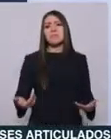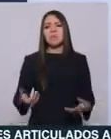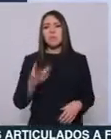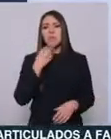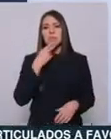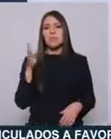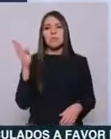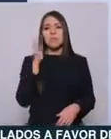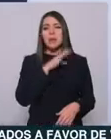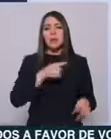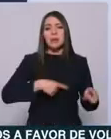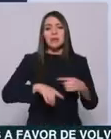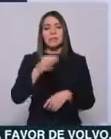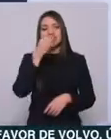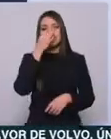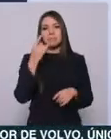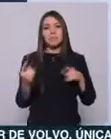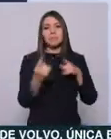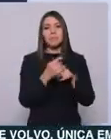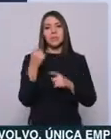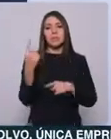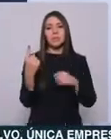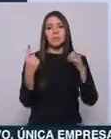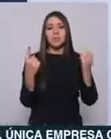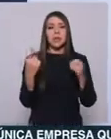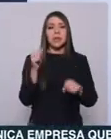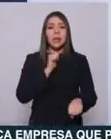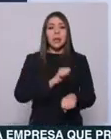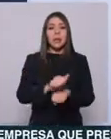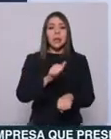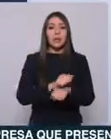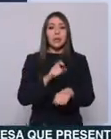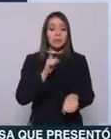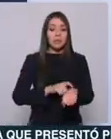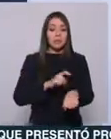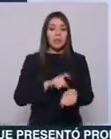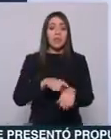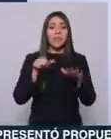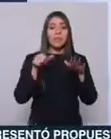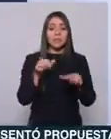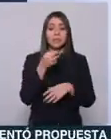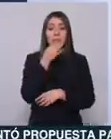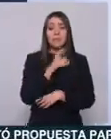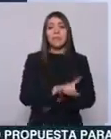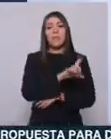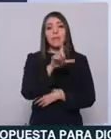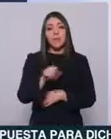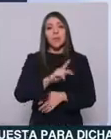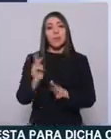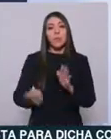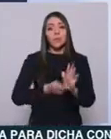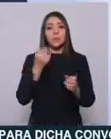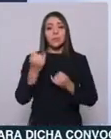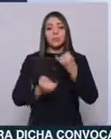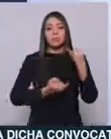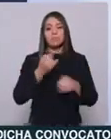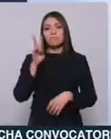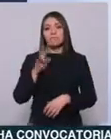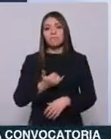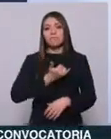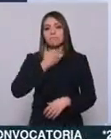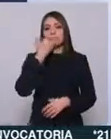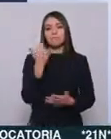Gutiérrez estará unos días en territorio azteca para guardar reposo y en el transcurso de la semana viajará a Holanda para reincorporarse con el PSV. Jesús